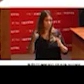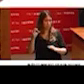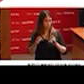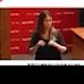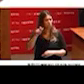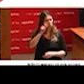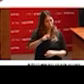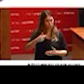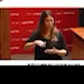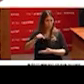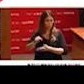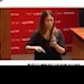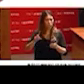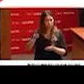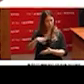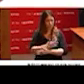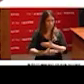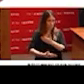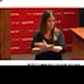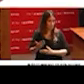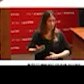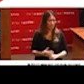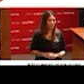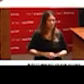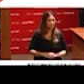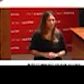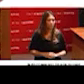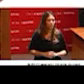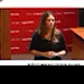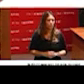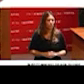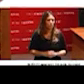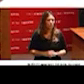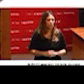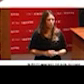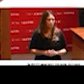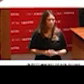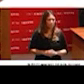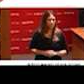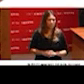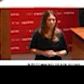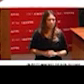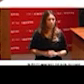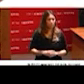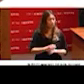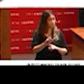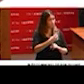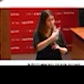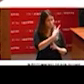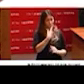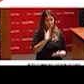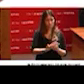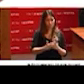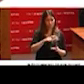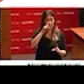personas contratadas con discapacidad eh en también como reflejan las las estadísticas